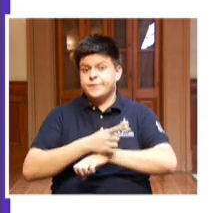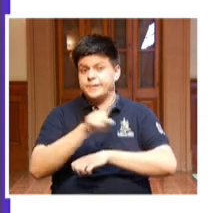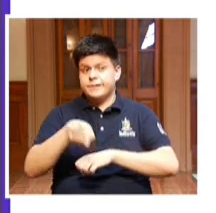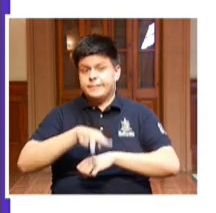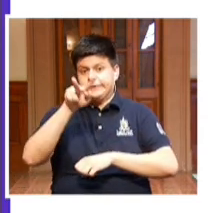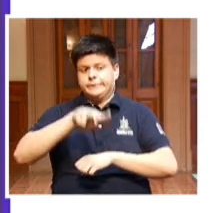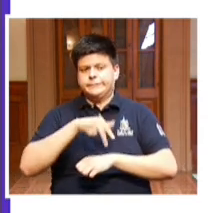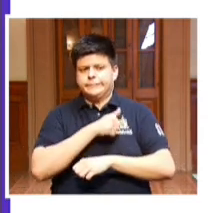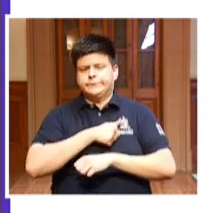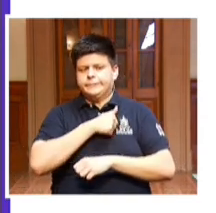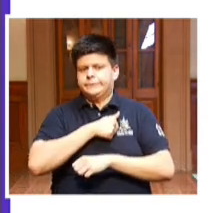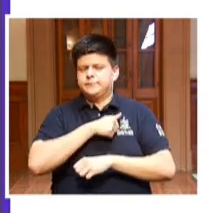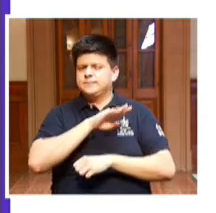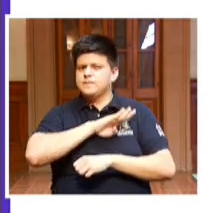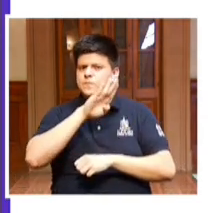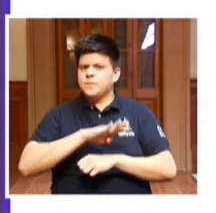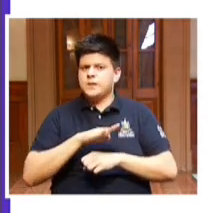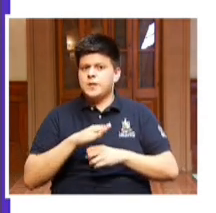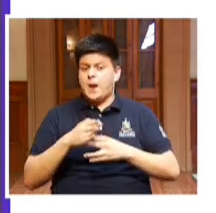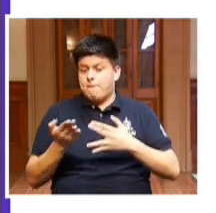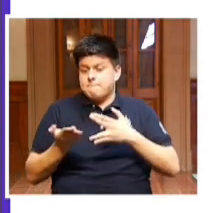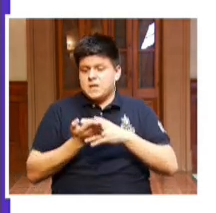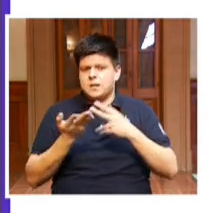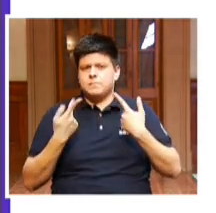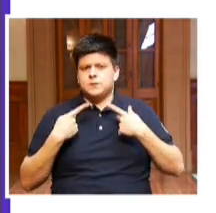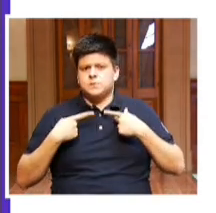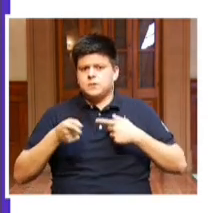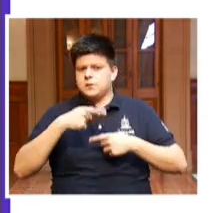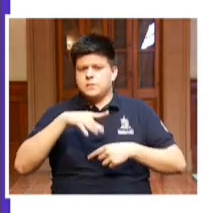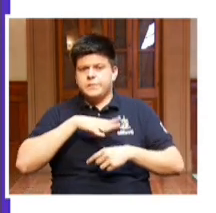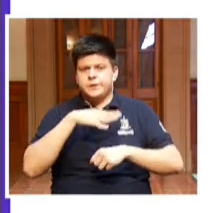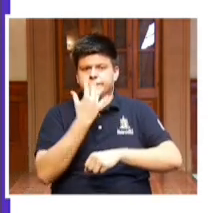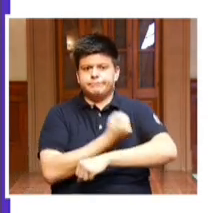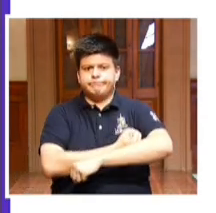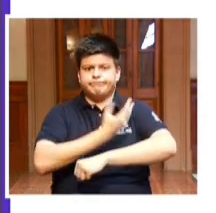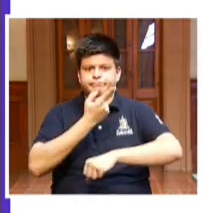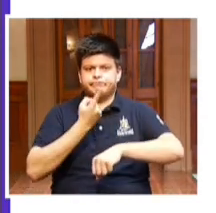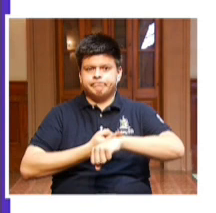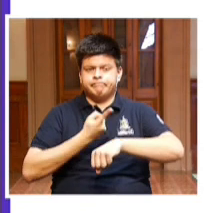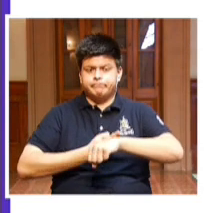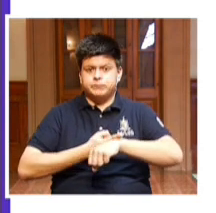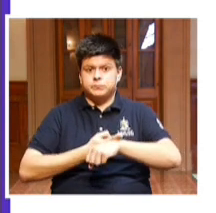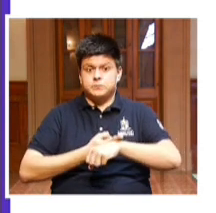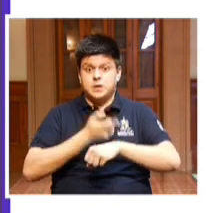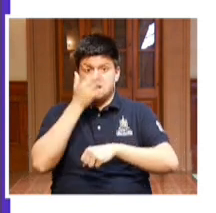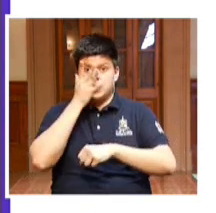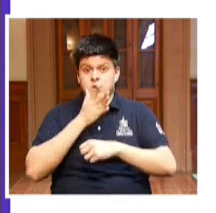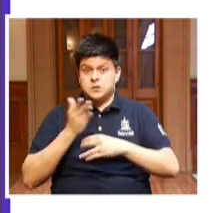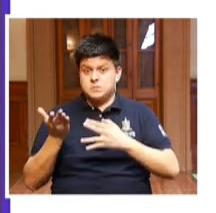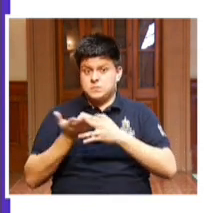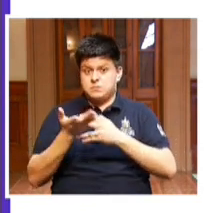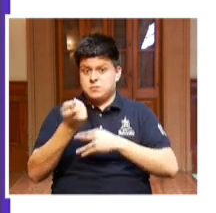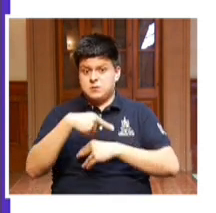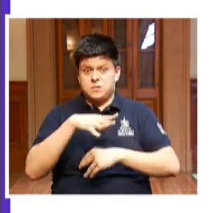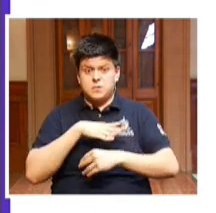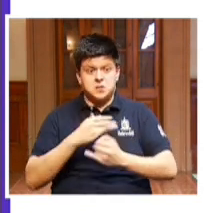fallecido, la mitad tenía hipertensión arterial y casi la mitad tenía